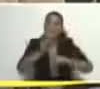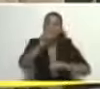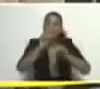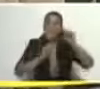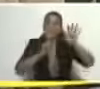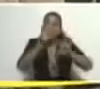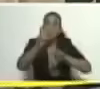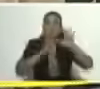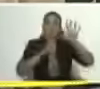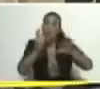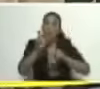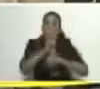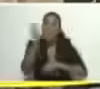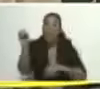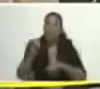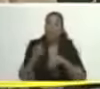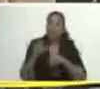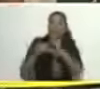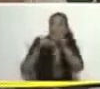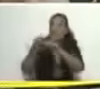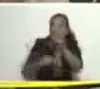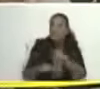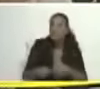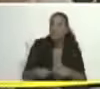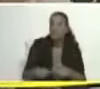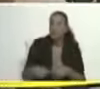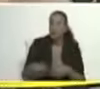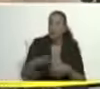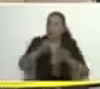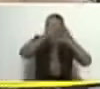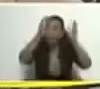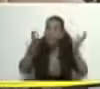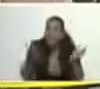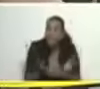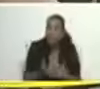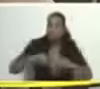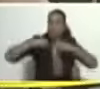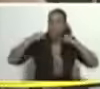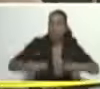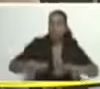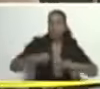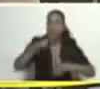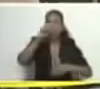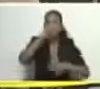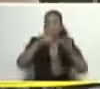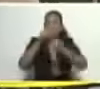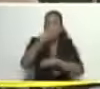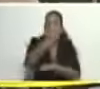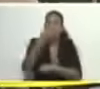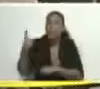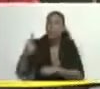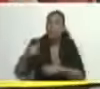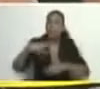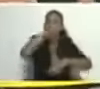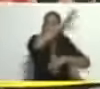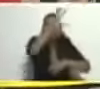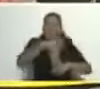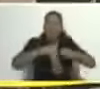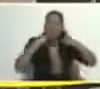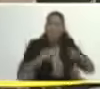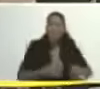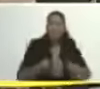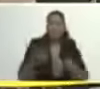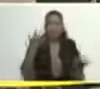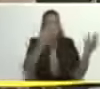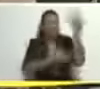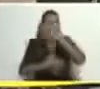17, 18, 19 y 20, y en el mundo imperial que tenemos hoy en el siglo 21, esa